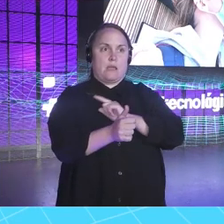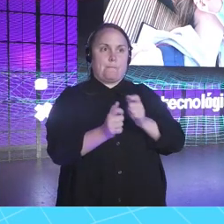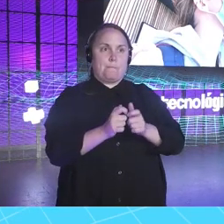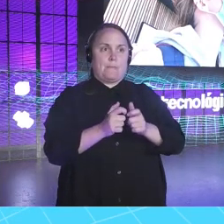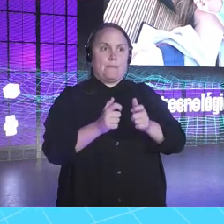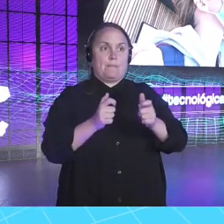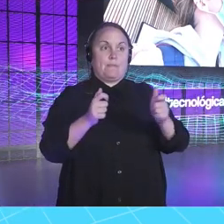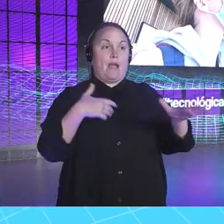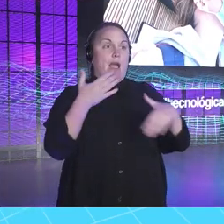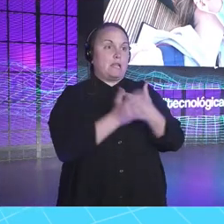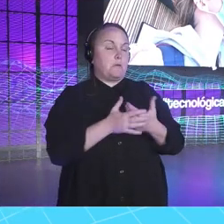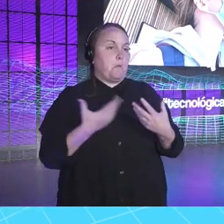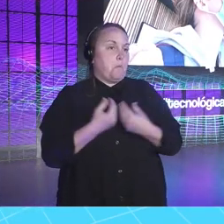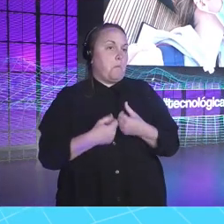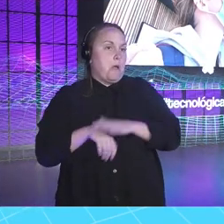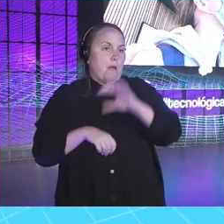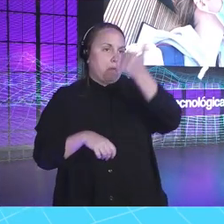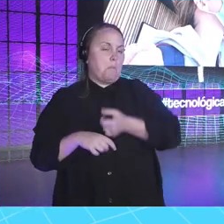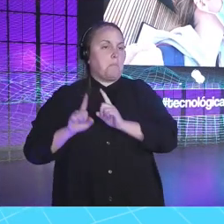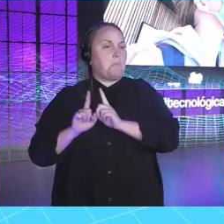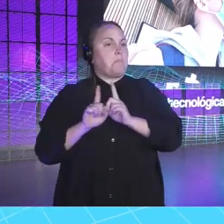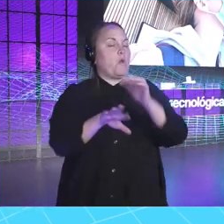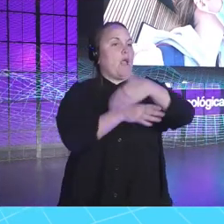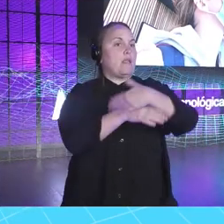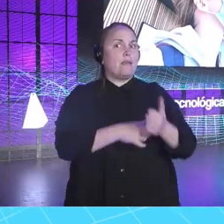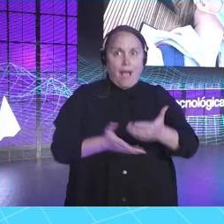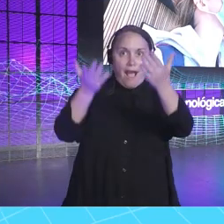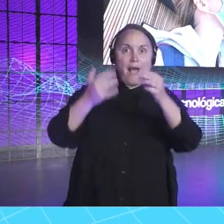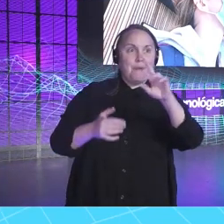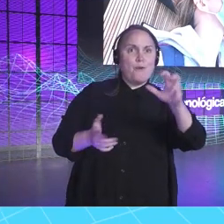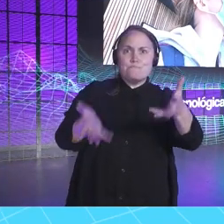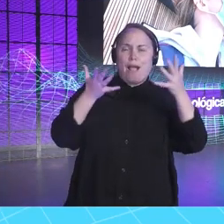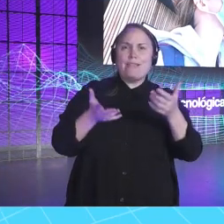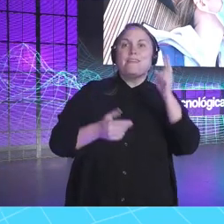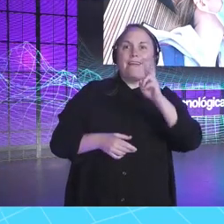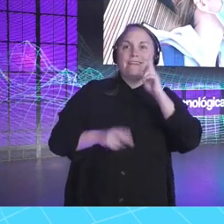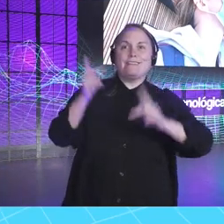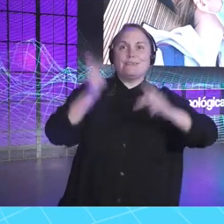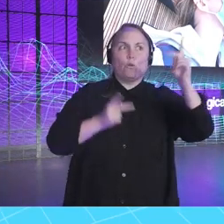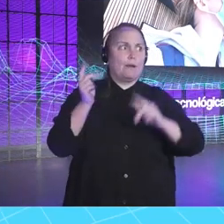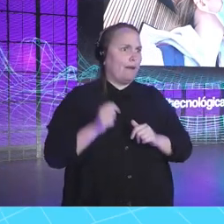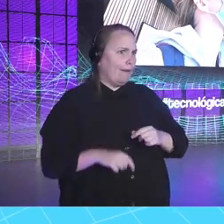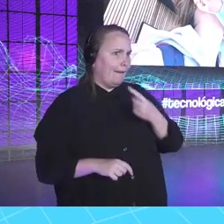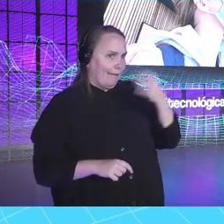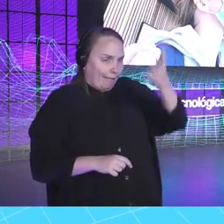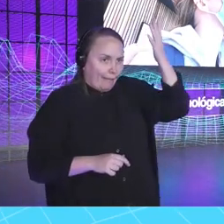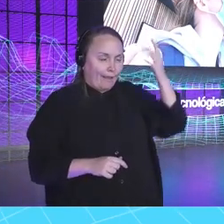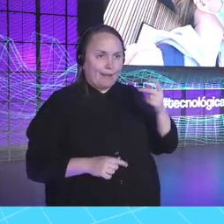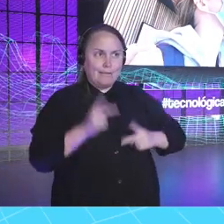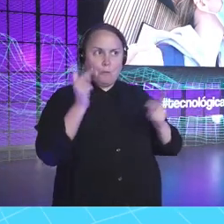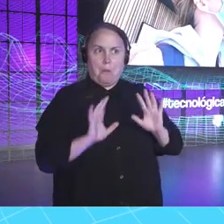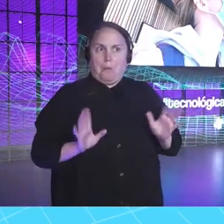iba con un amigo por la calle y alguien me dice Guau que me encanta lo que haces Te veo en tiktok y yo dije Qué dices tiktok